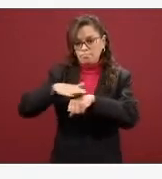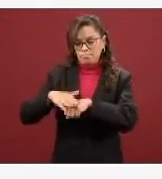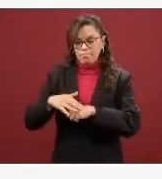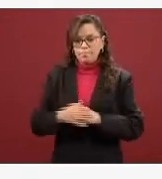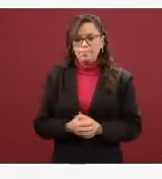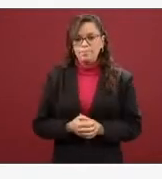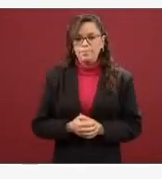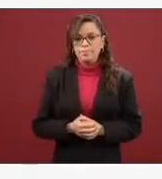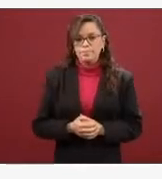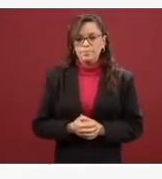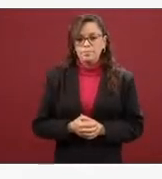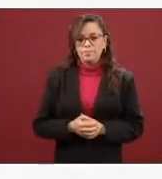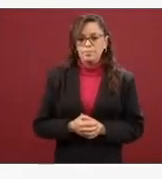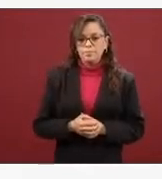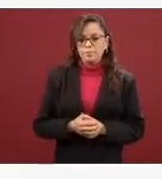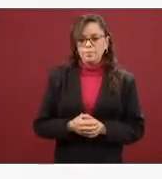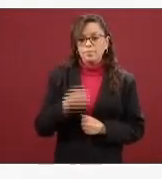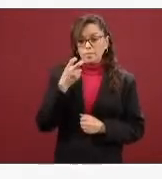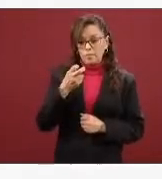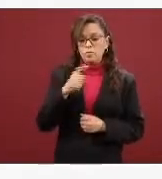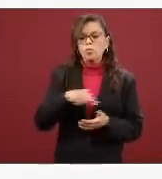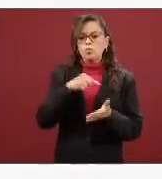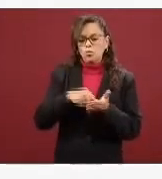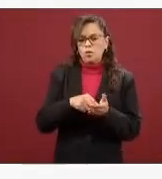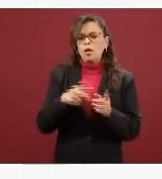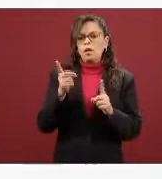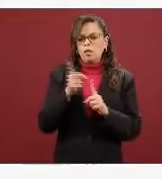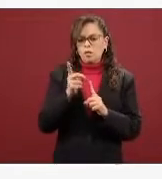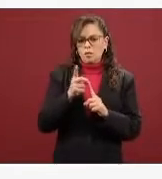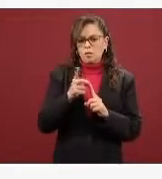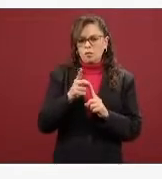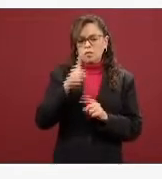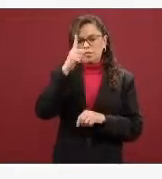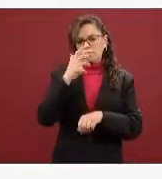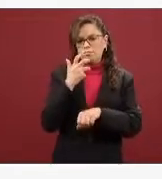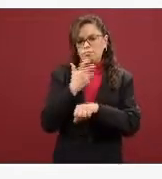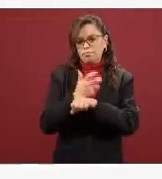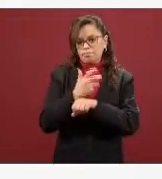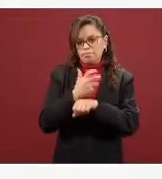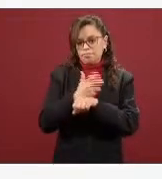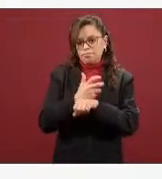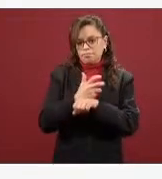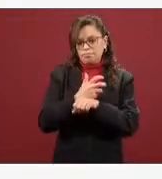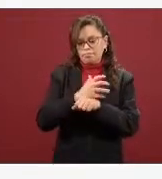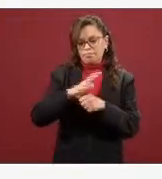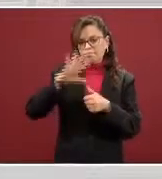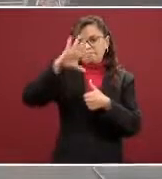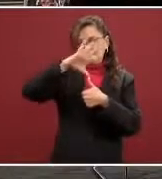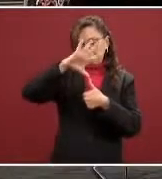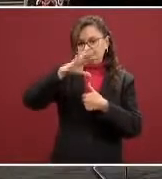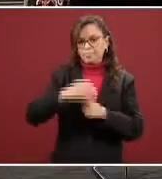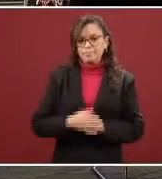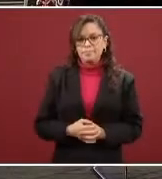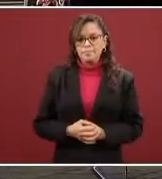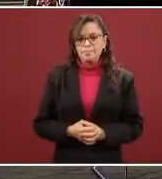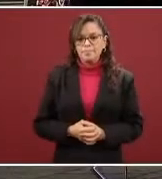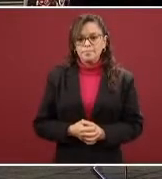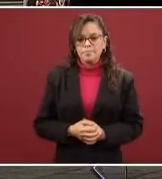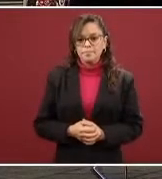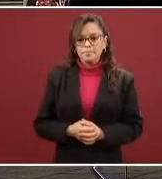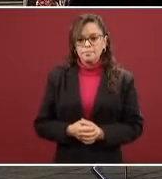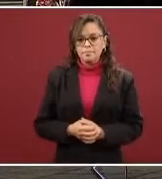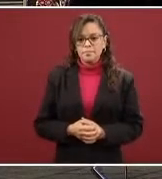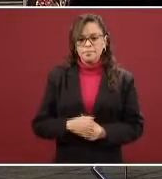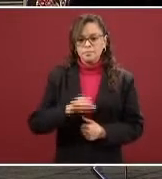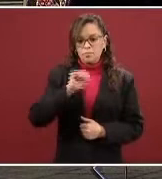son los que se han notificado en el territorio de los Estados Unidos de América. La siguiente,